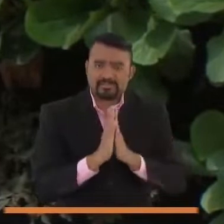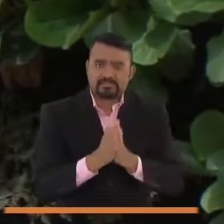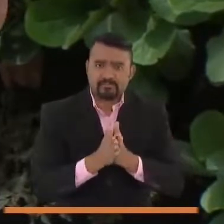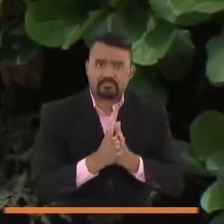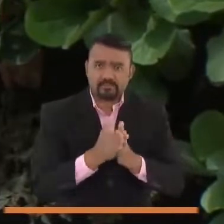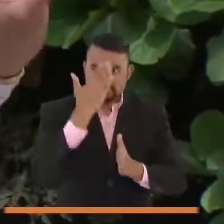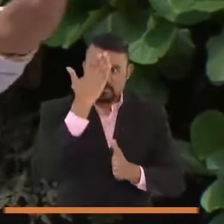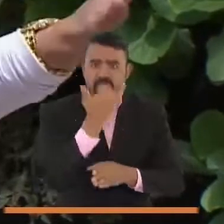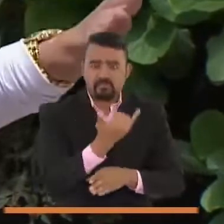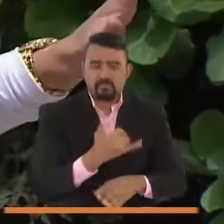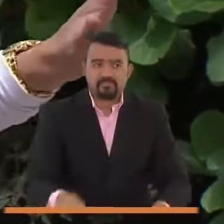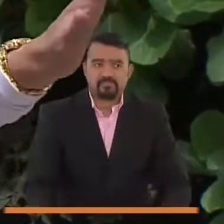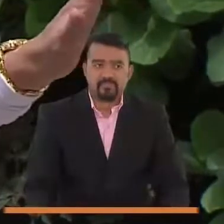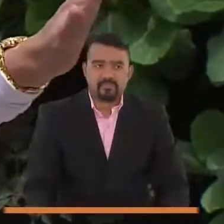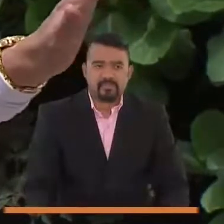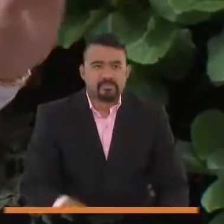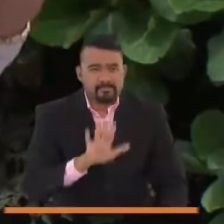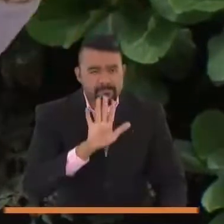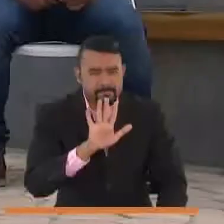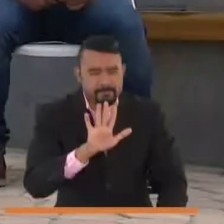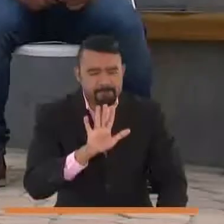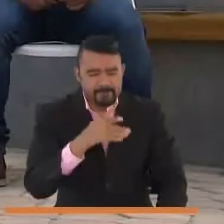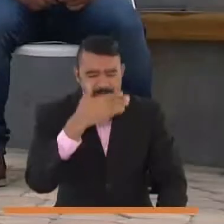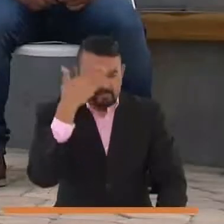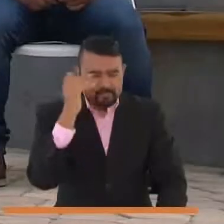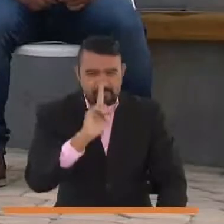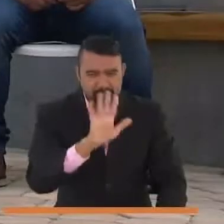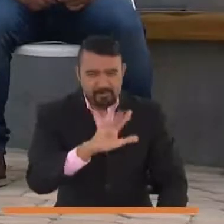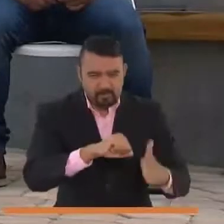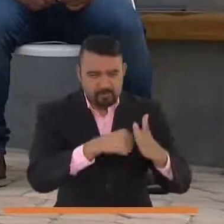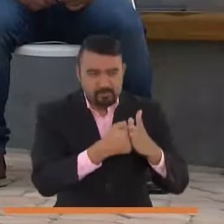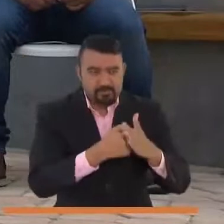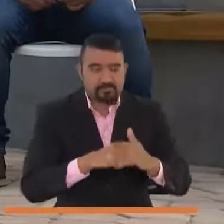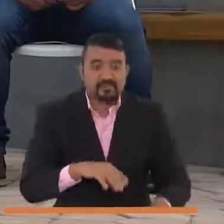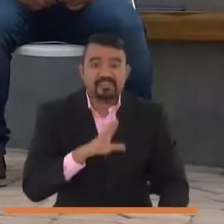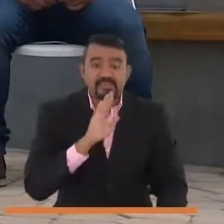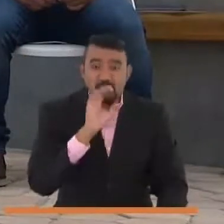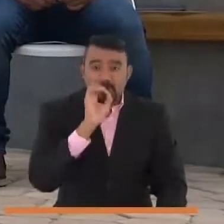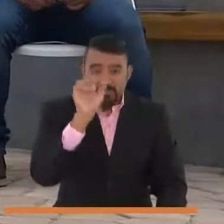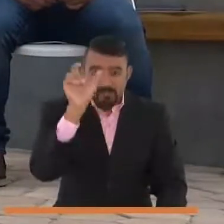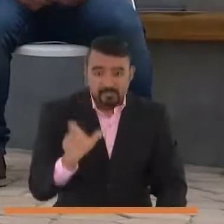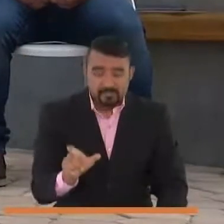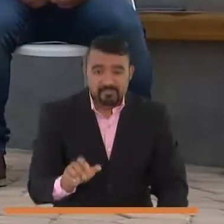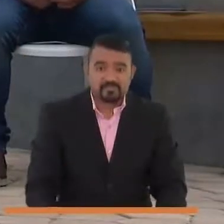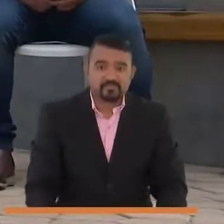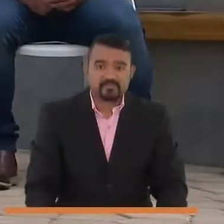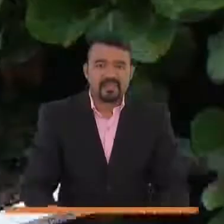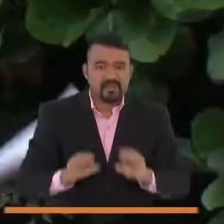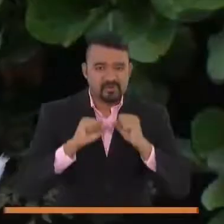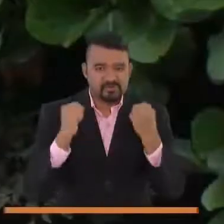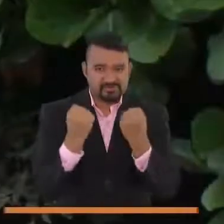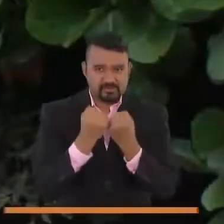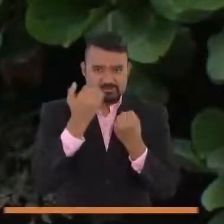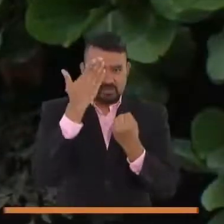Navidad. Pero déjeme, no me deje olvidar al alcalde, porque voy a preguntarle al presidente del consejo, pues esos beneficios para